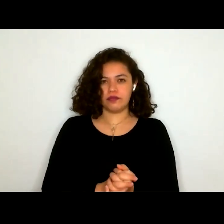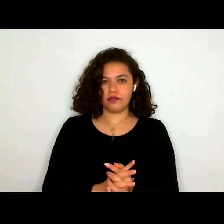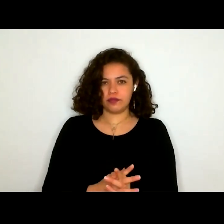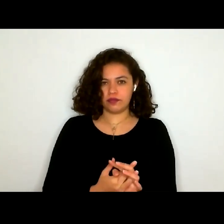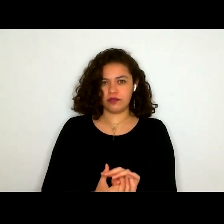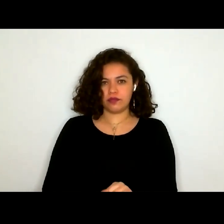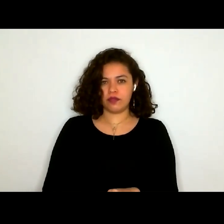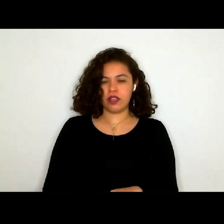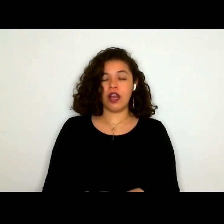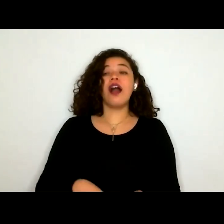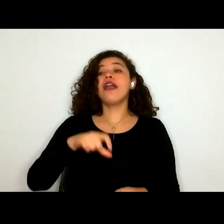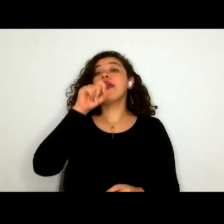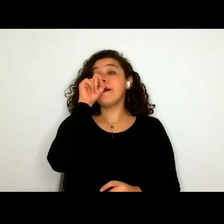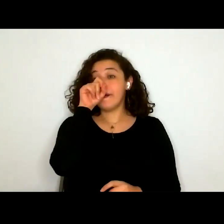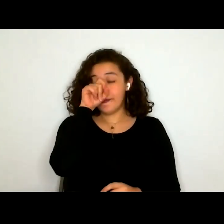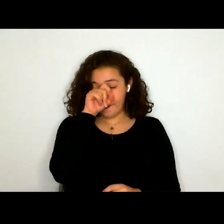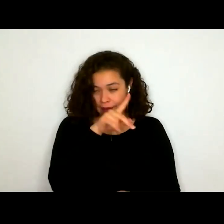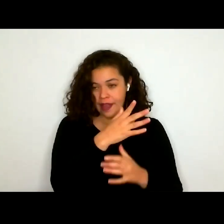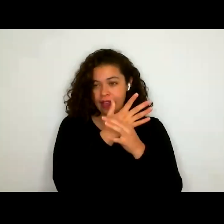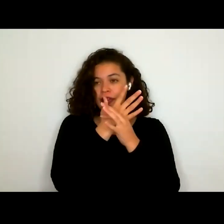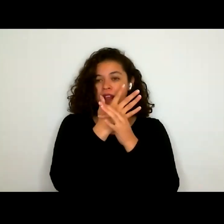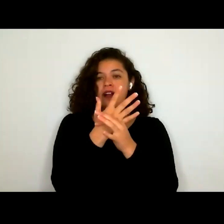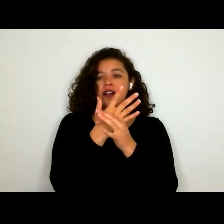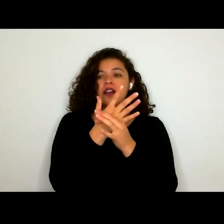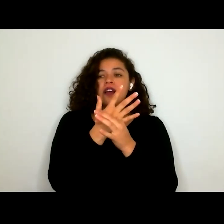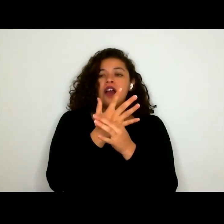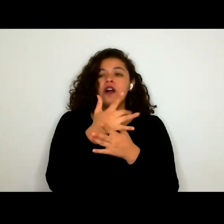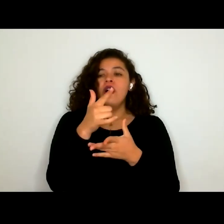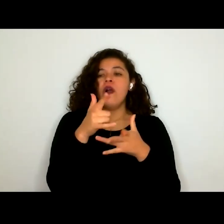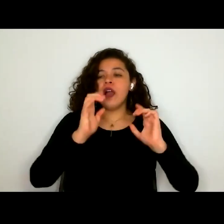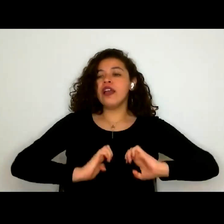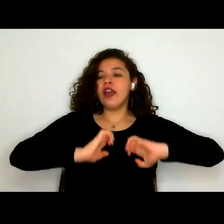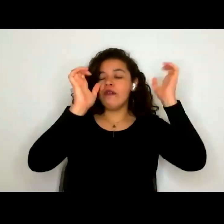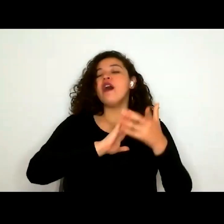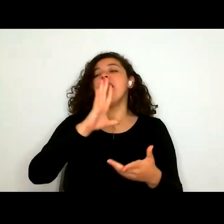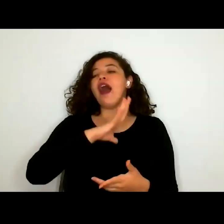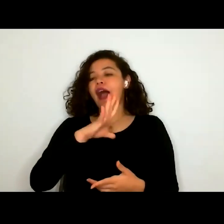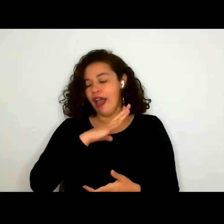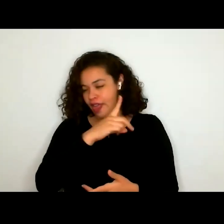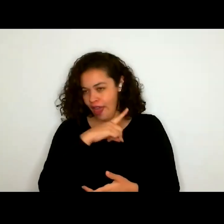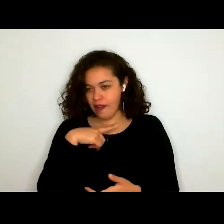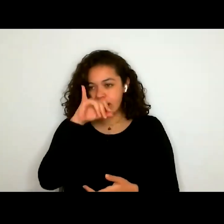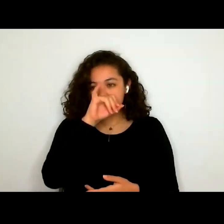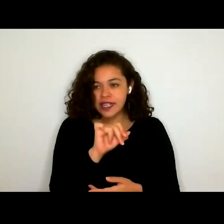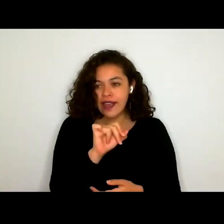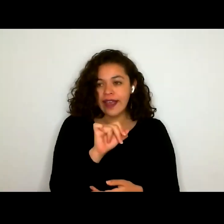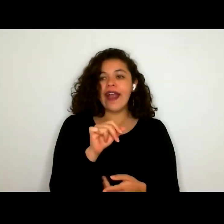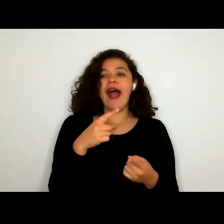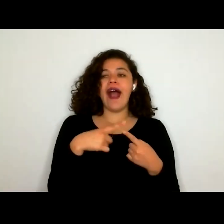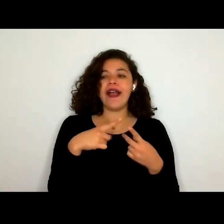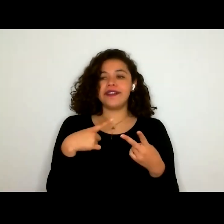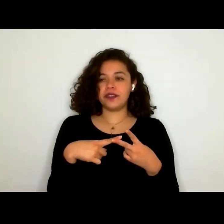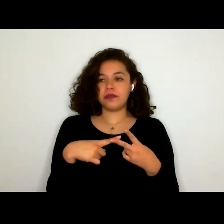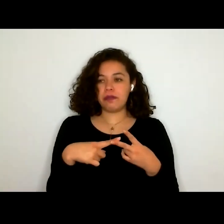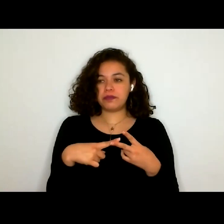Se mencionaron también los inmuebles a los que aplica, se mencionaron quiénes conforman o quiénes deben de